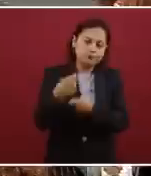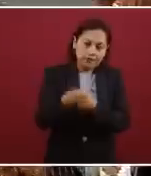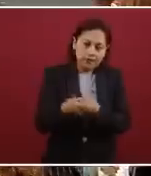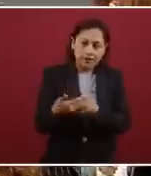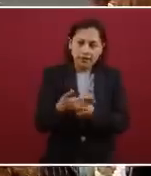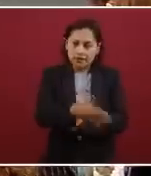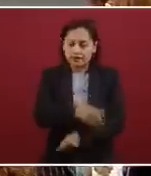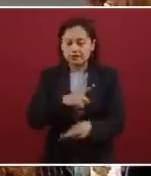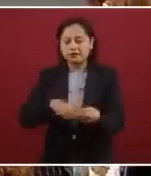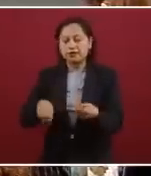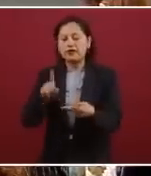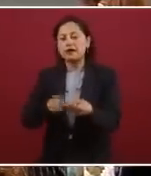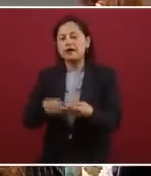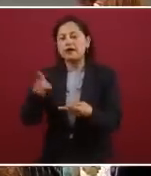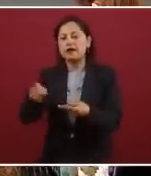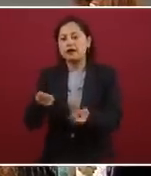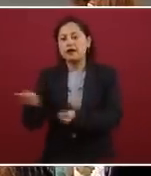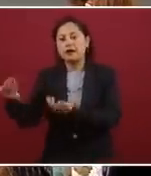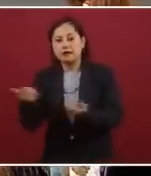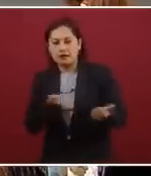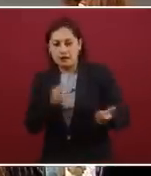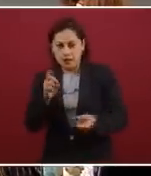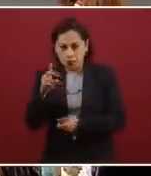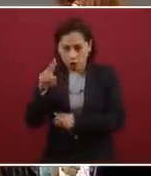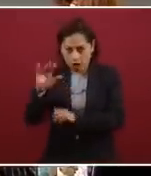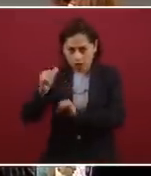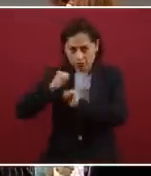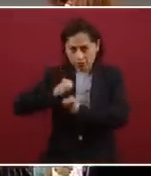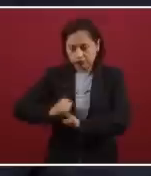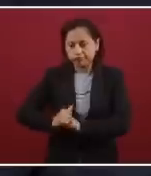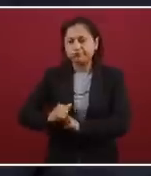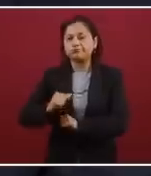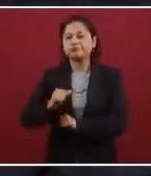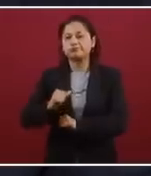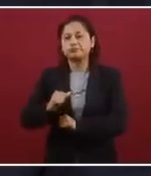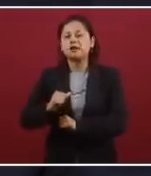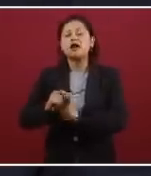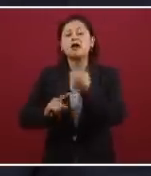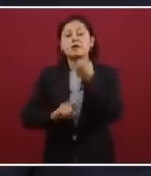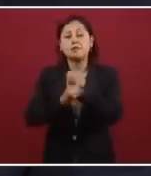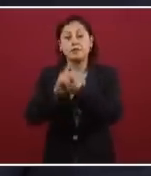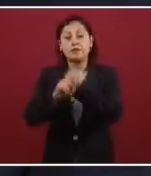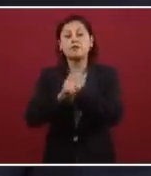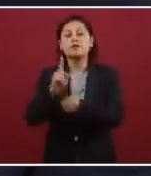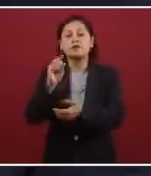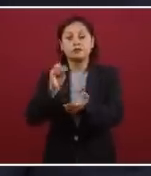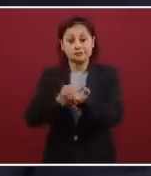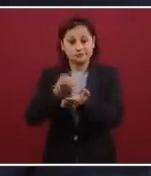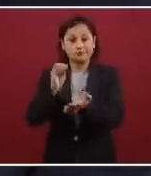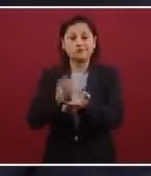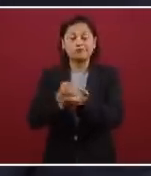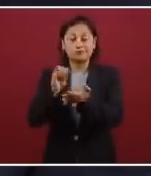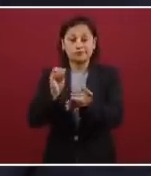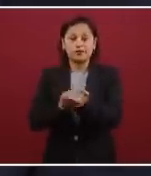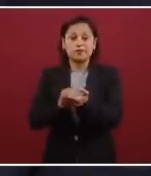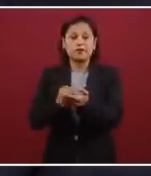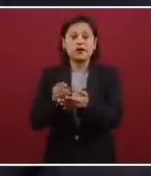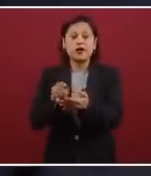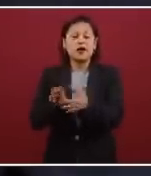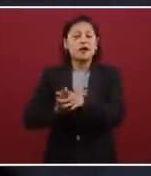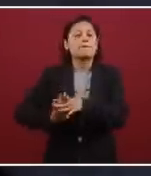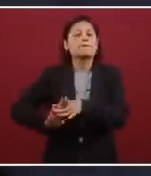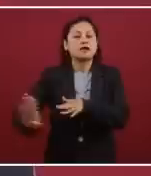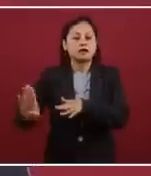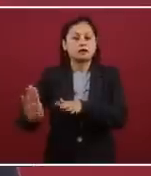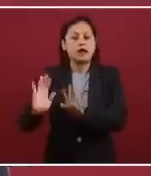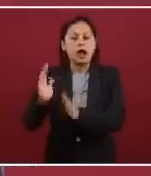que teníamos también como problemas y sigue habiendo, pero menos, en migración. Tenemos que